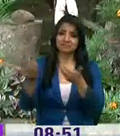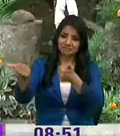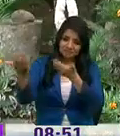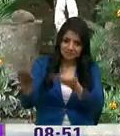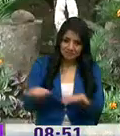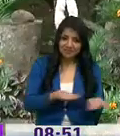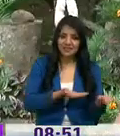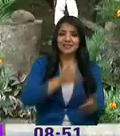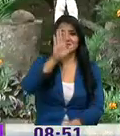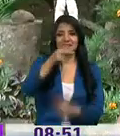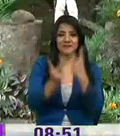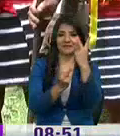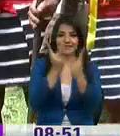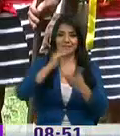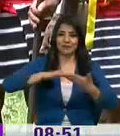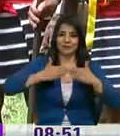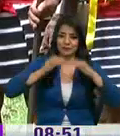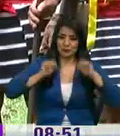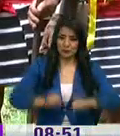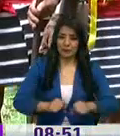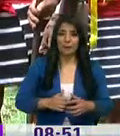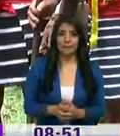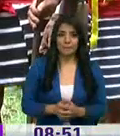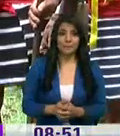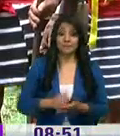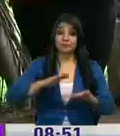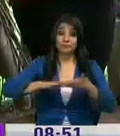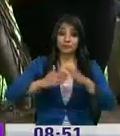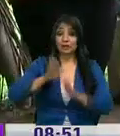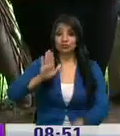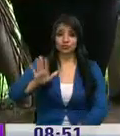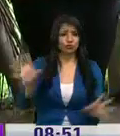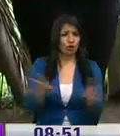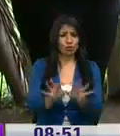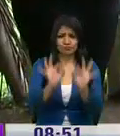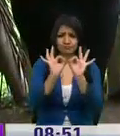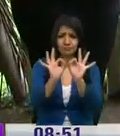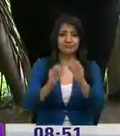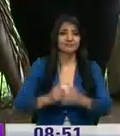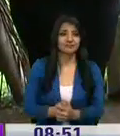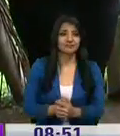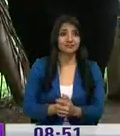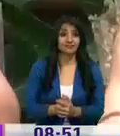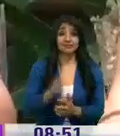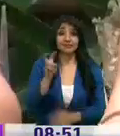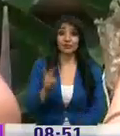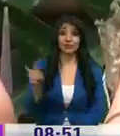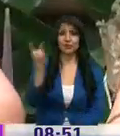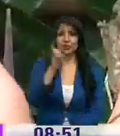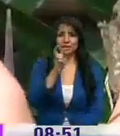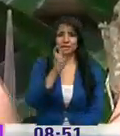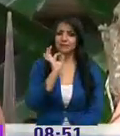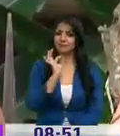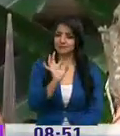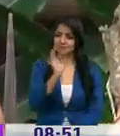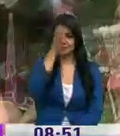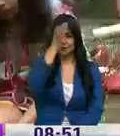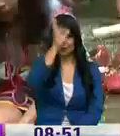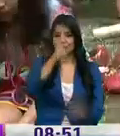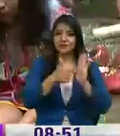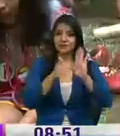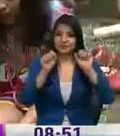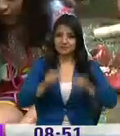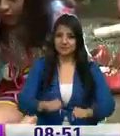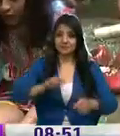para que vengan a visitar a la comunidad. De acuerdo a los comuneros, ya todo está listo para brindar a los turistas lo mejor de su cultura.